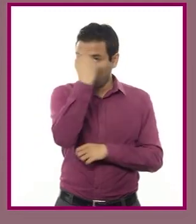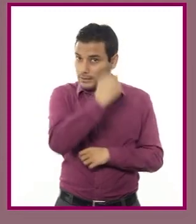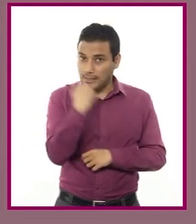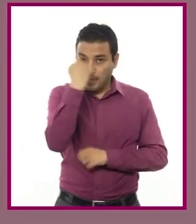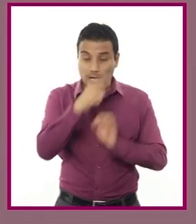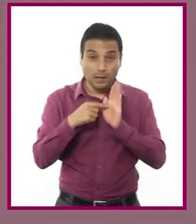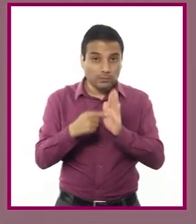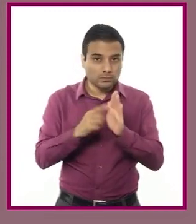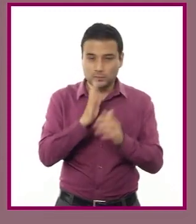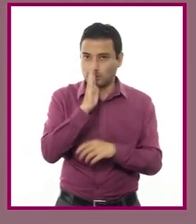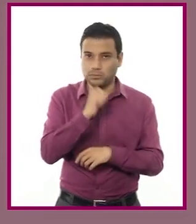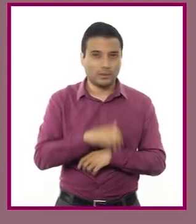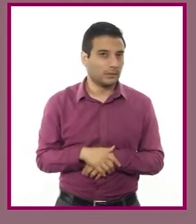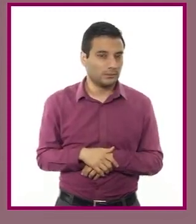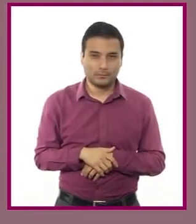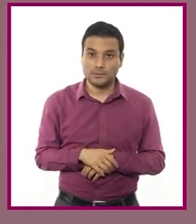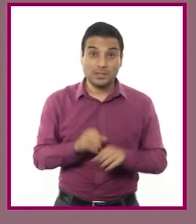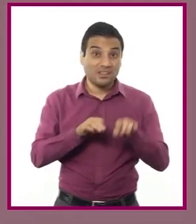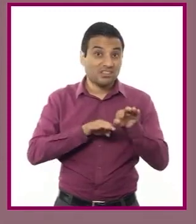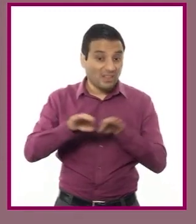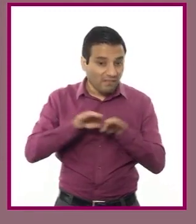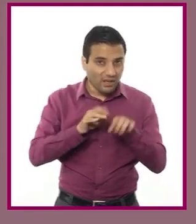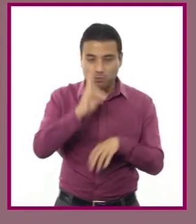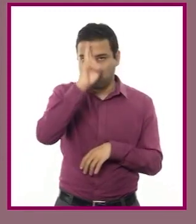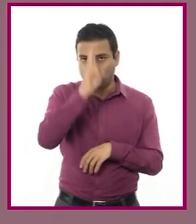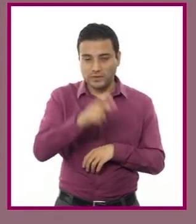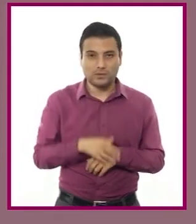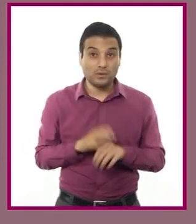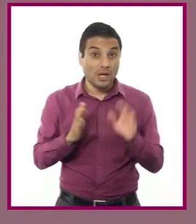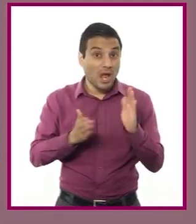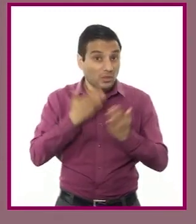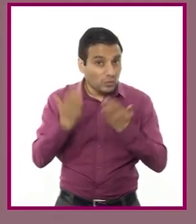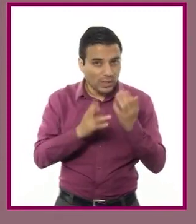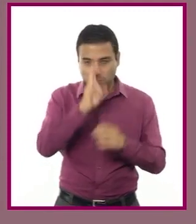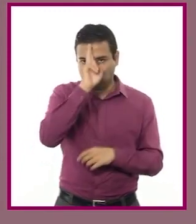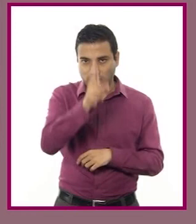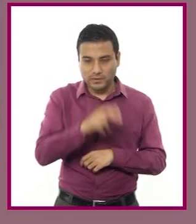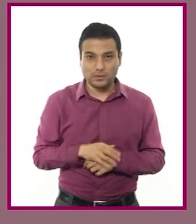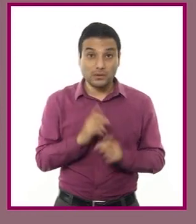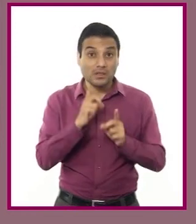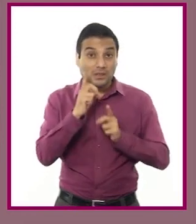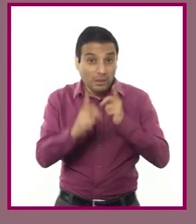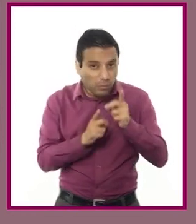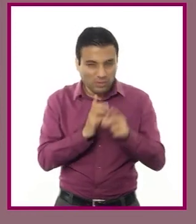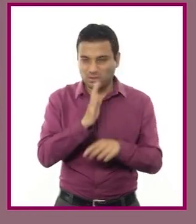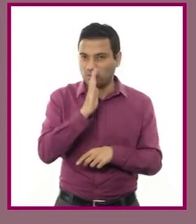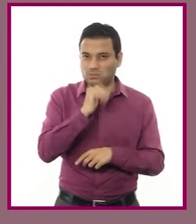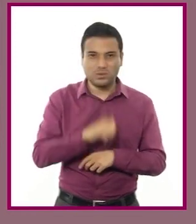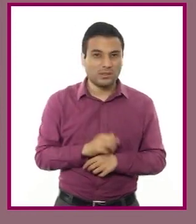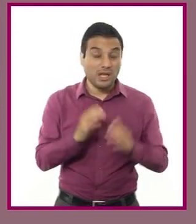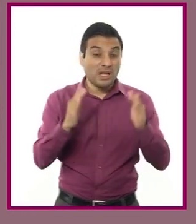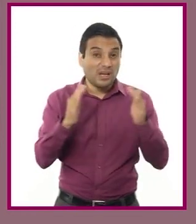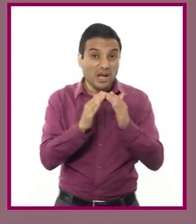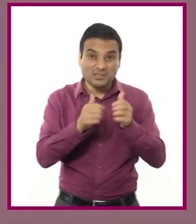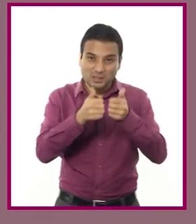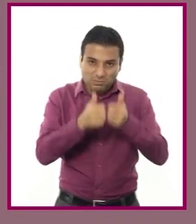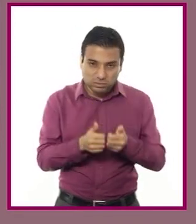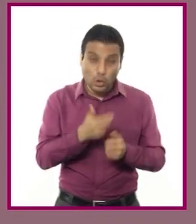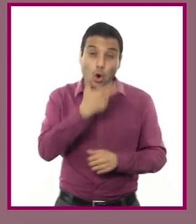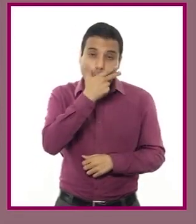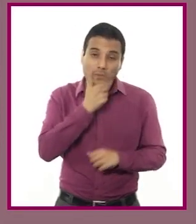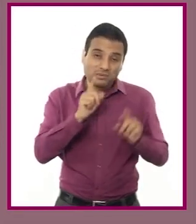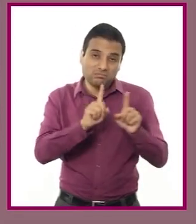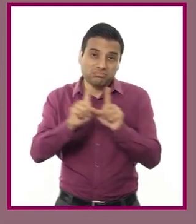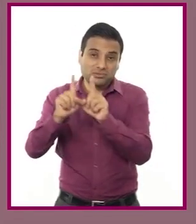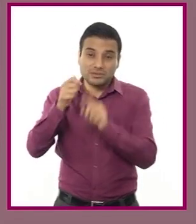completo. Les prohibieron trabajar, estudiar, practicar deportes, salir de casa sin un hombre,